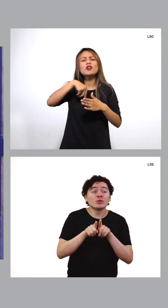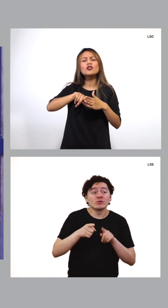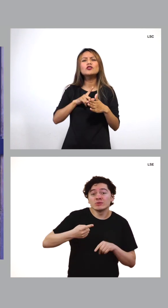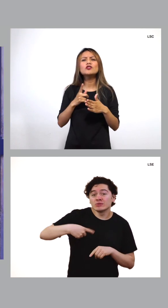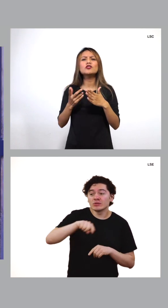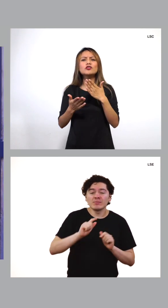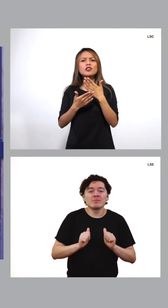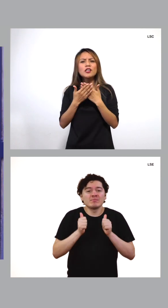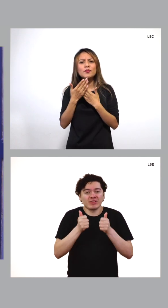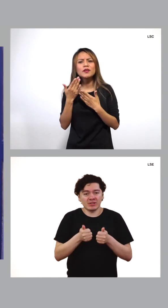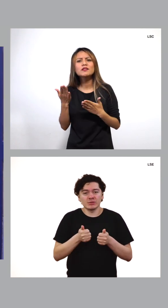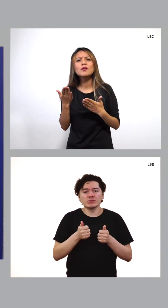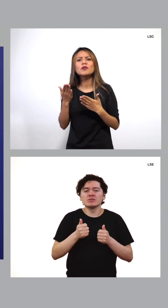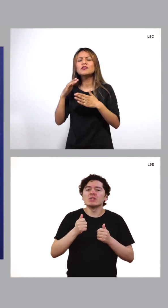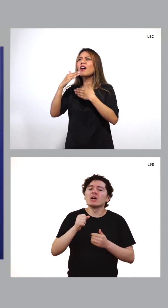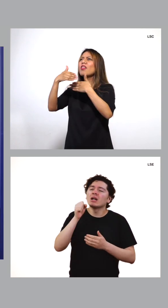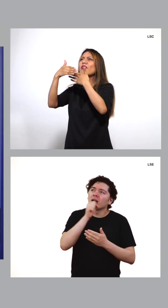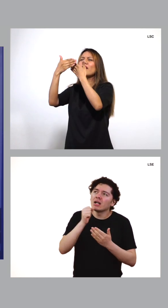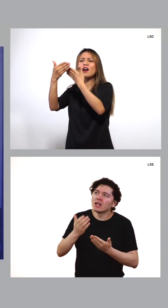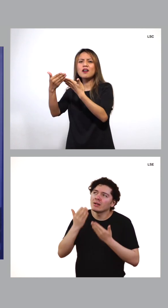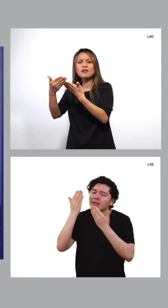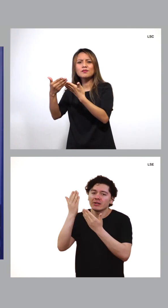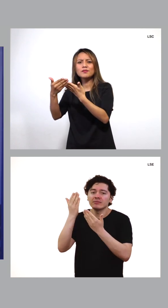Vamos, empieza a levantar tu voz y adorar el nombre de Jesús.